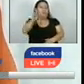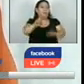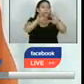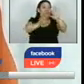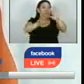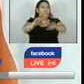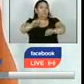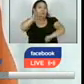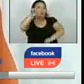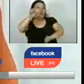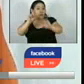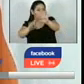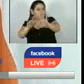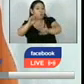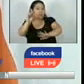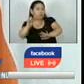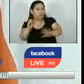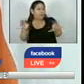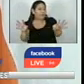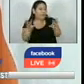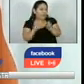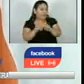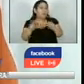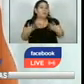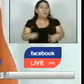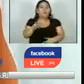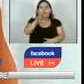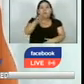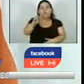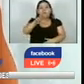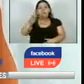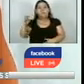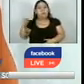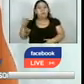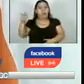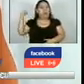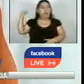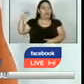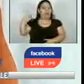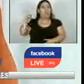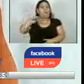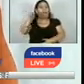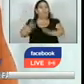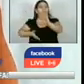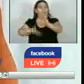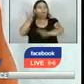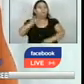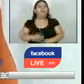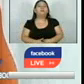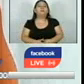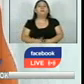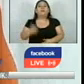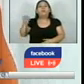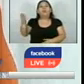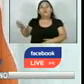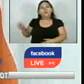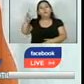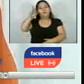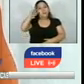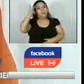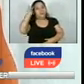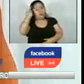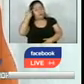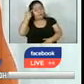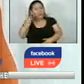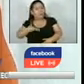% del total de hogares, que salvo el aumento de 2020 por pandemia en la mayor tasa desde el 2012. Esto significa que